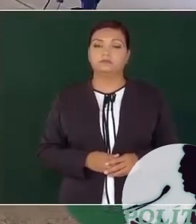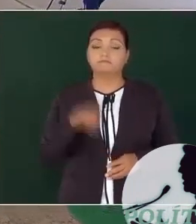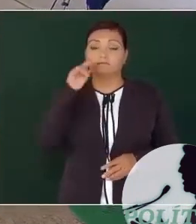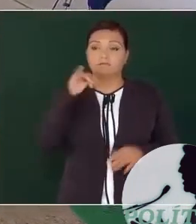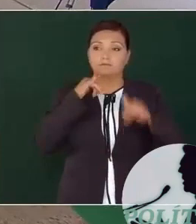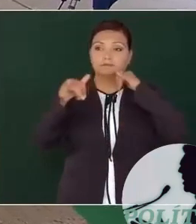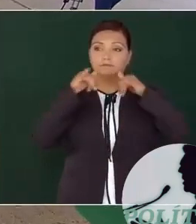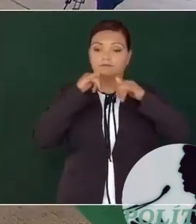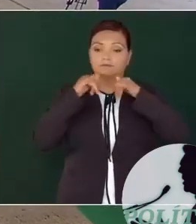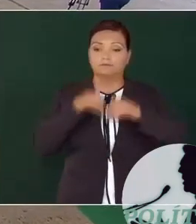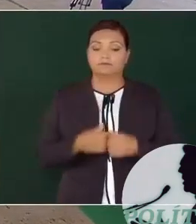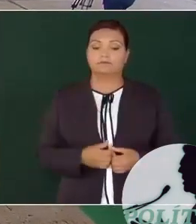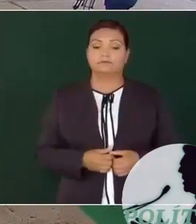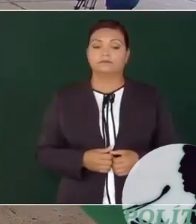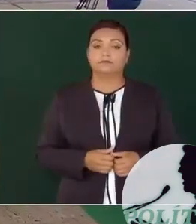Sí,